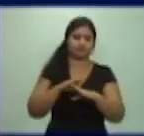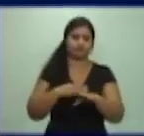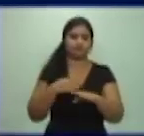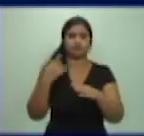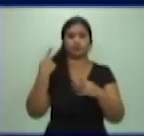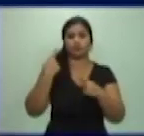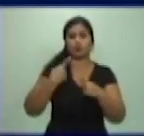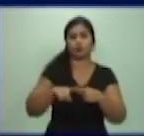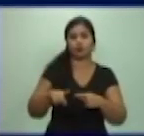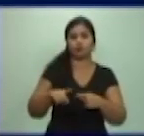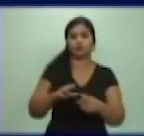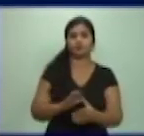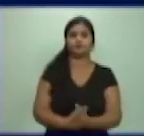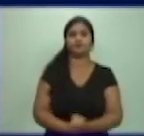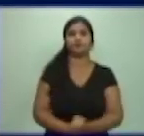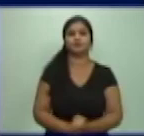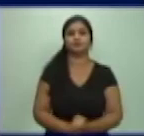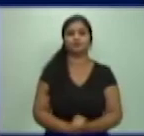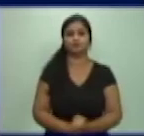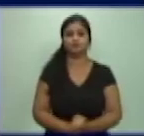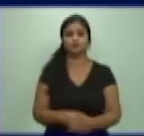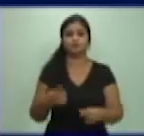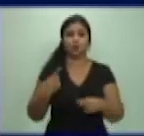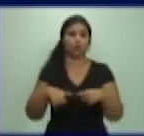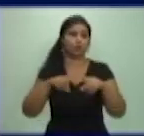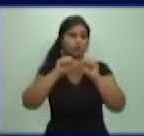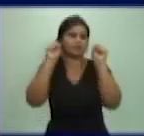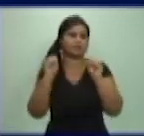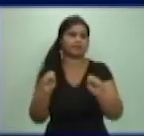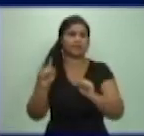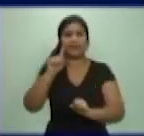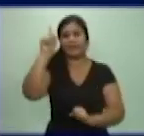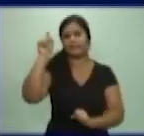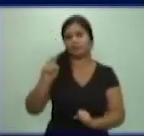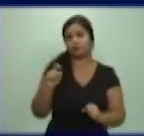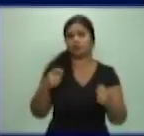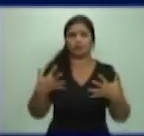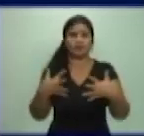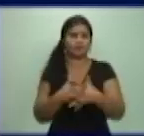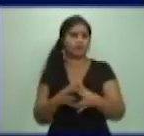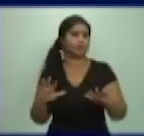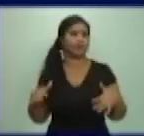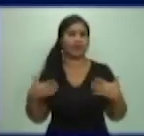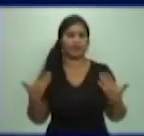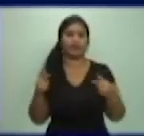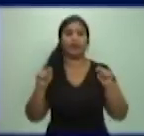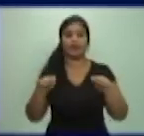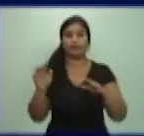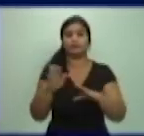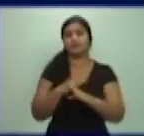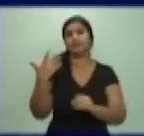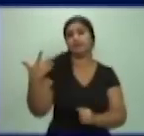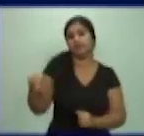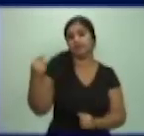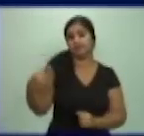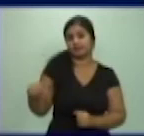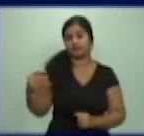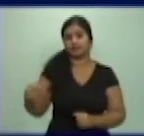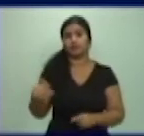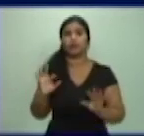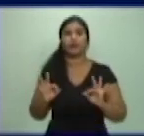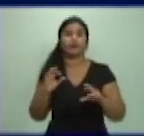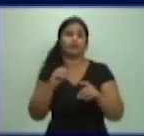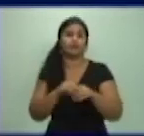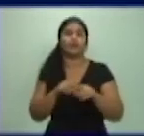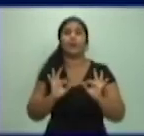otro sistema de preguntas que haga referencia, una variedad de ejercicios, para la oración simple que hagan referencia a